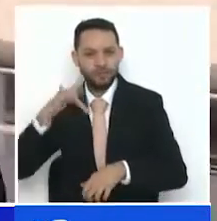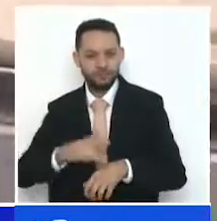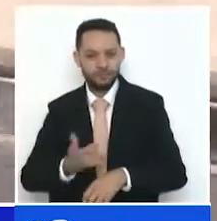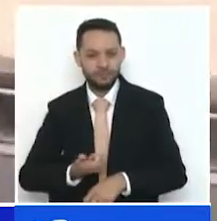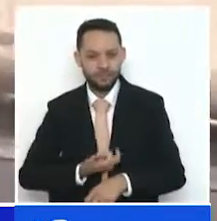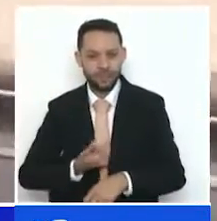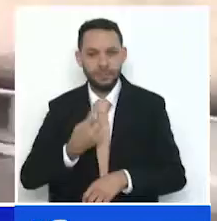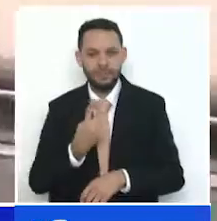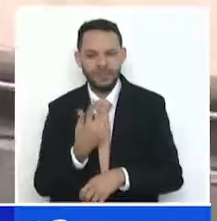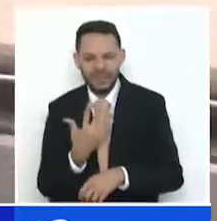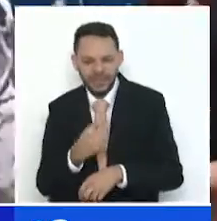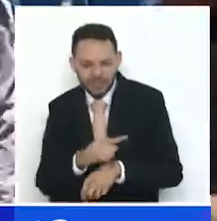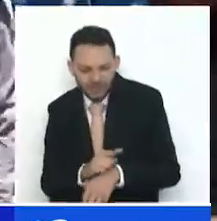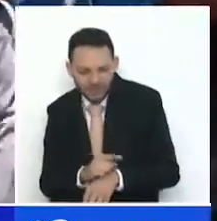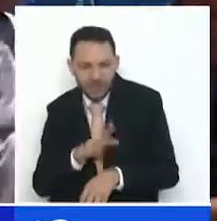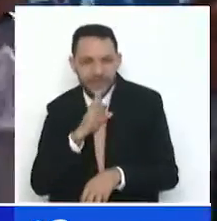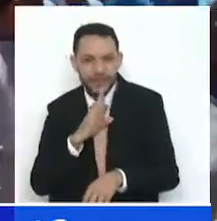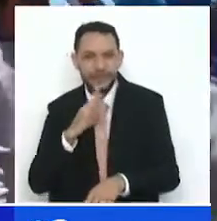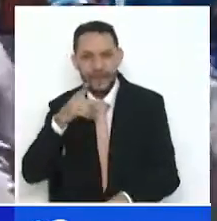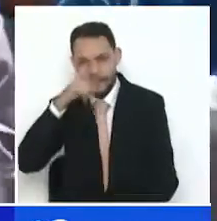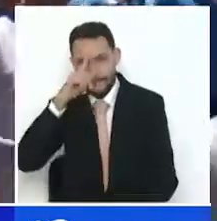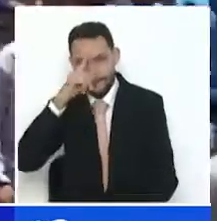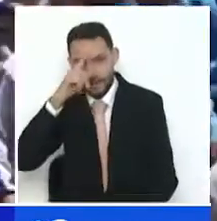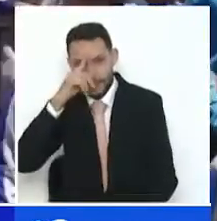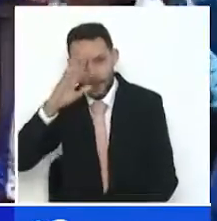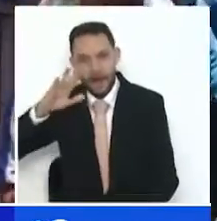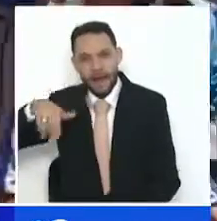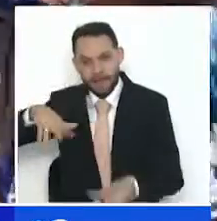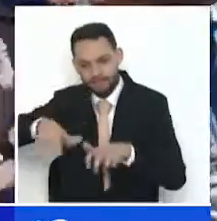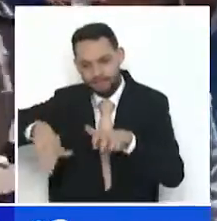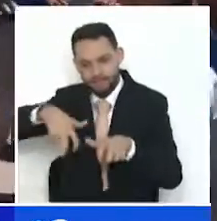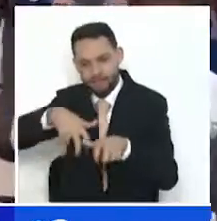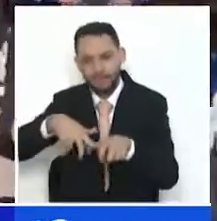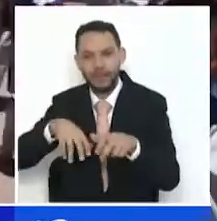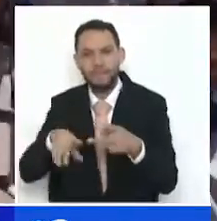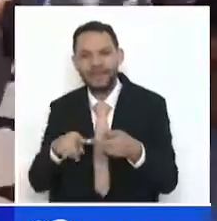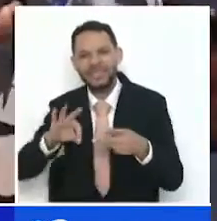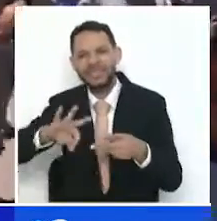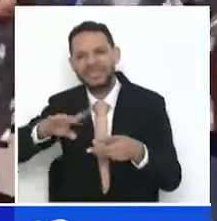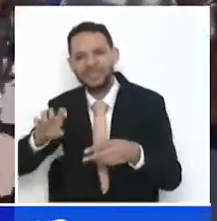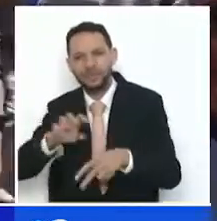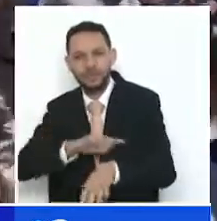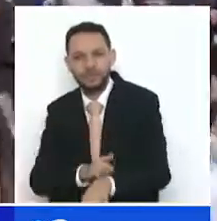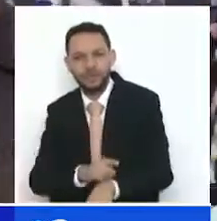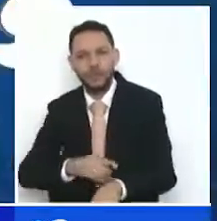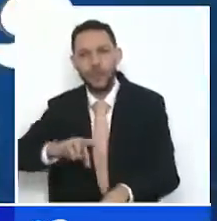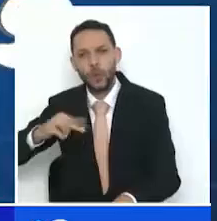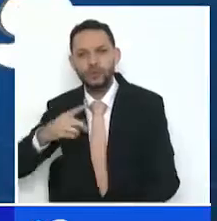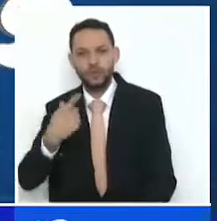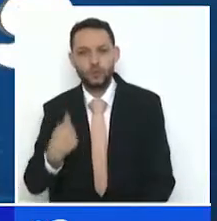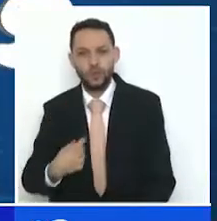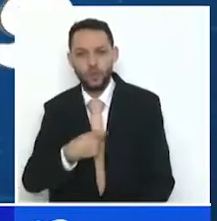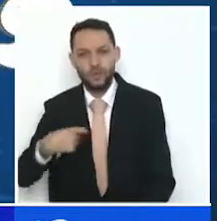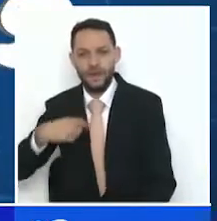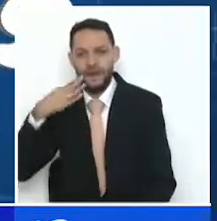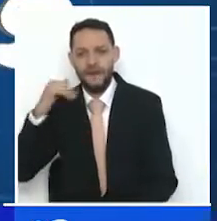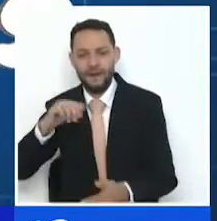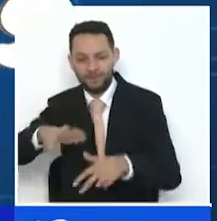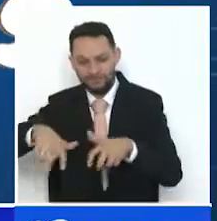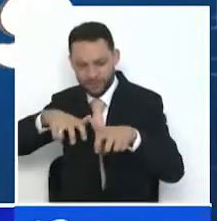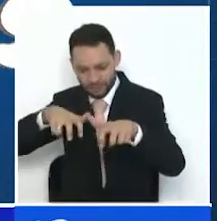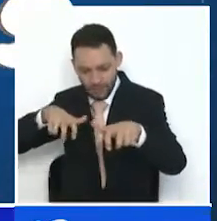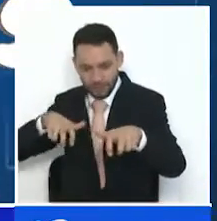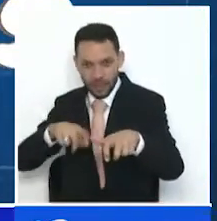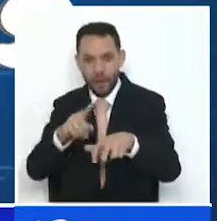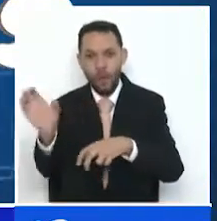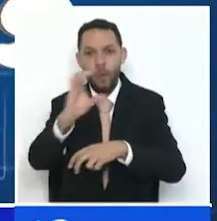por 25 segundos a la alemana Maike Hosberger y por 39 segundos a la suiza Florina Rickling. Una gran satisfacción de